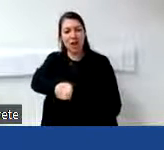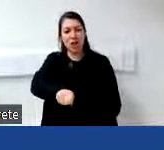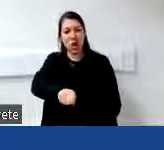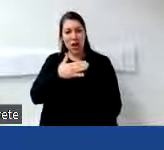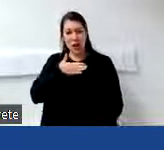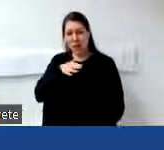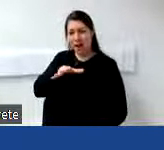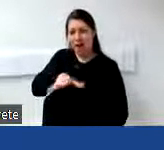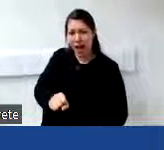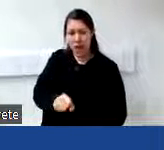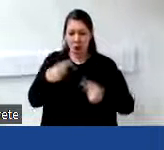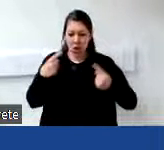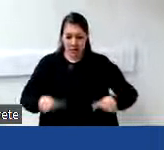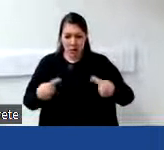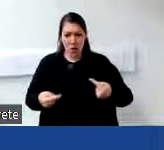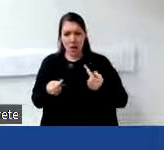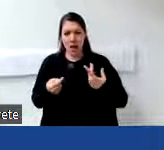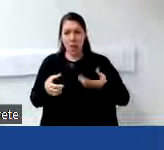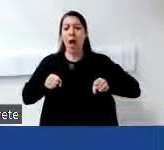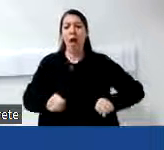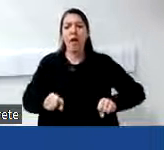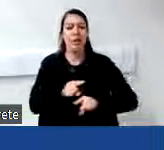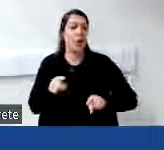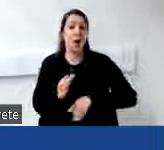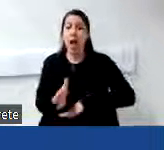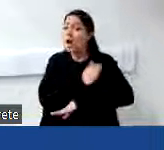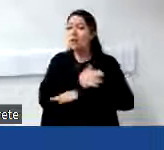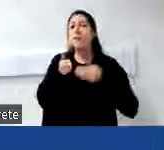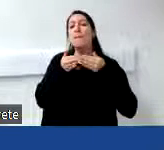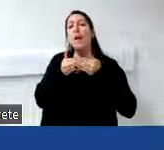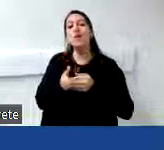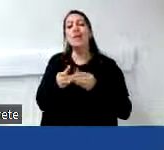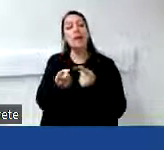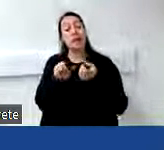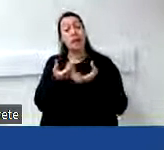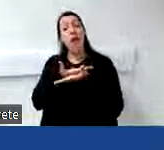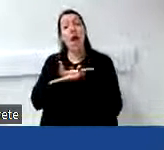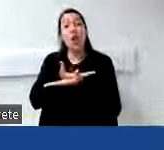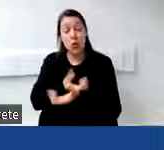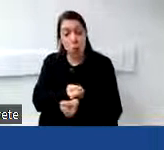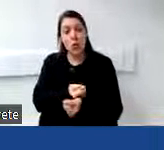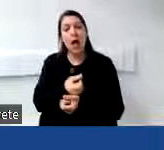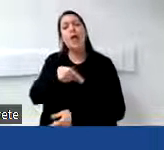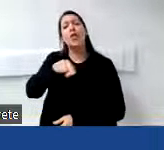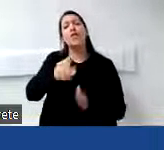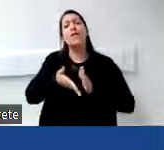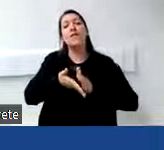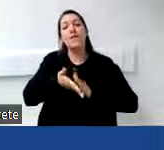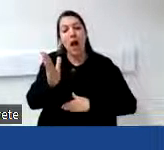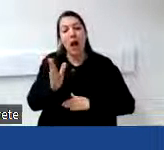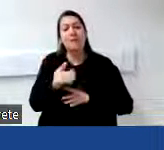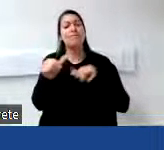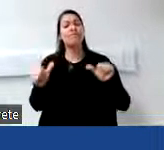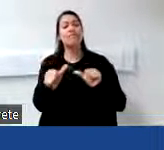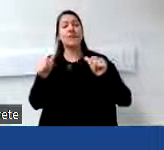de ruedas, sin antes consultarle si necesita ayuda, si realmente a dónde quiere ir, qué es lo que va a